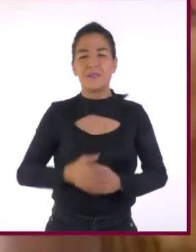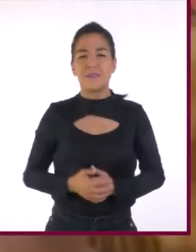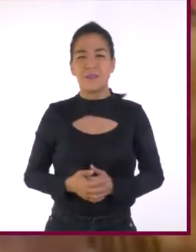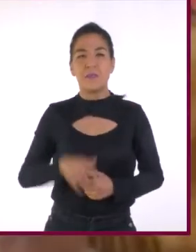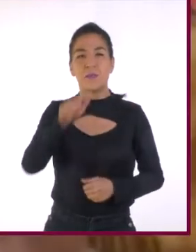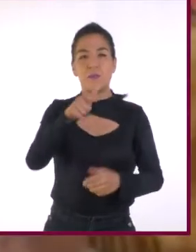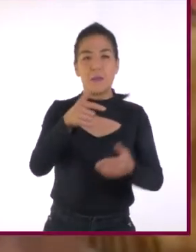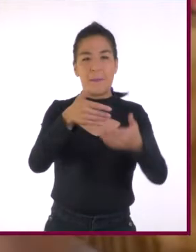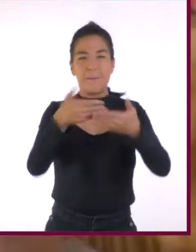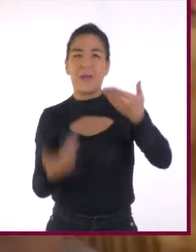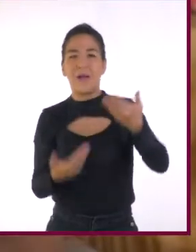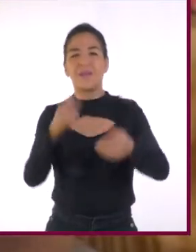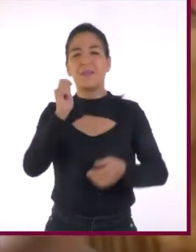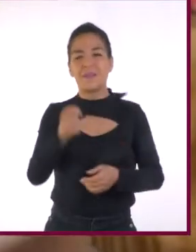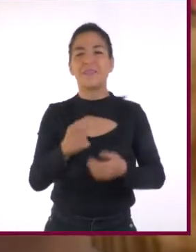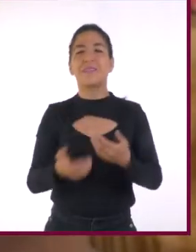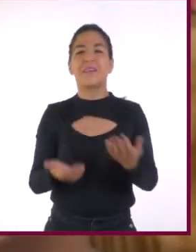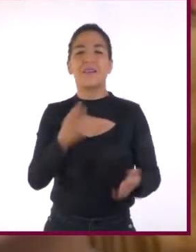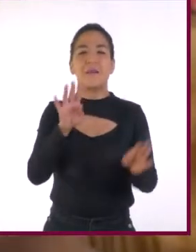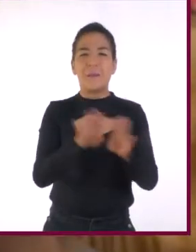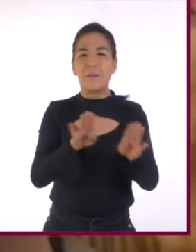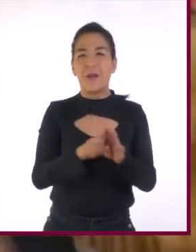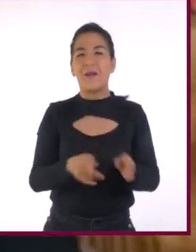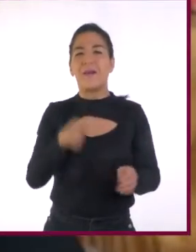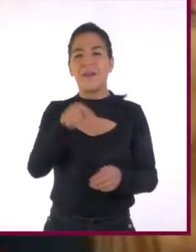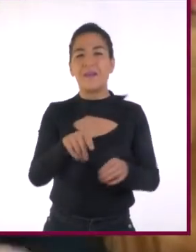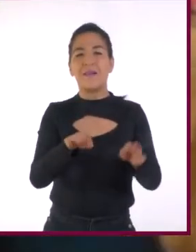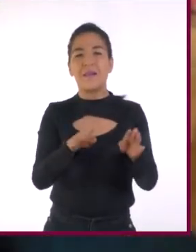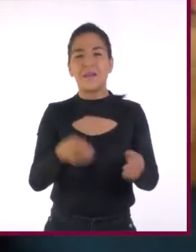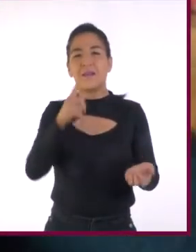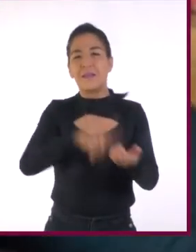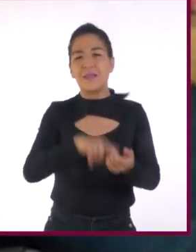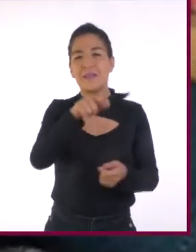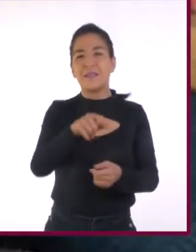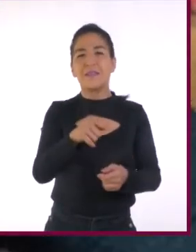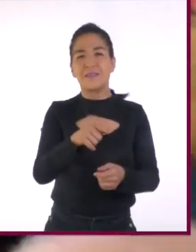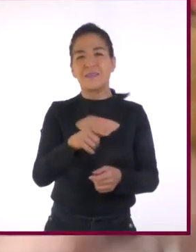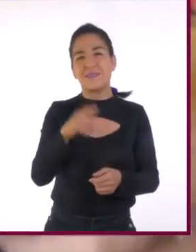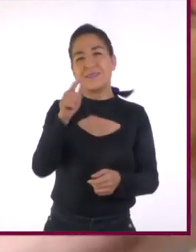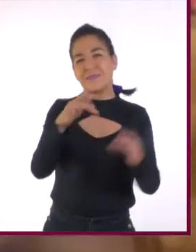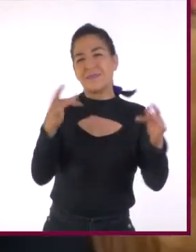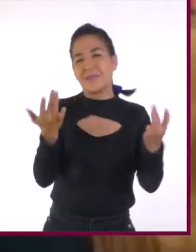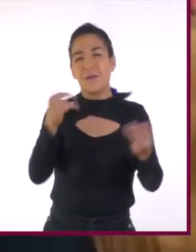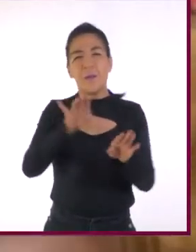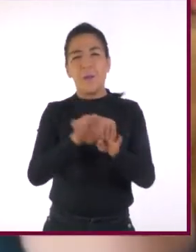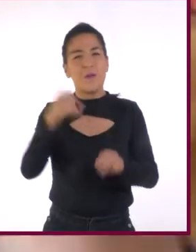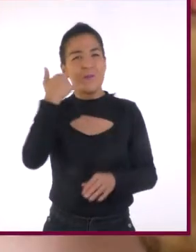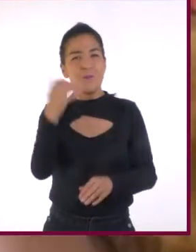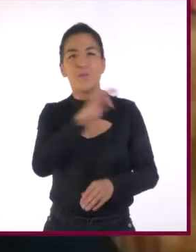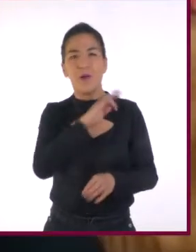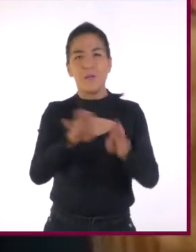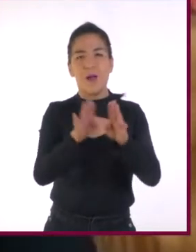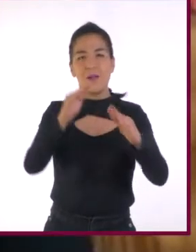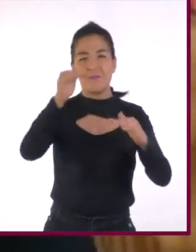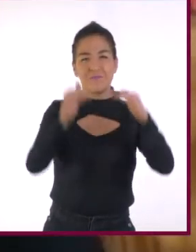si buscamos ese punto, no lo voy a soltar porque soy muy mal encontrando esto, encontraríamos que este celular se podría